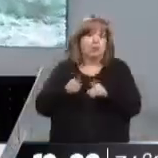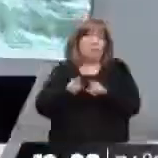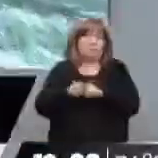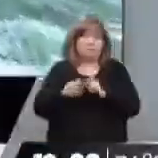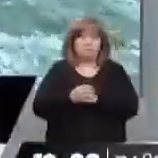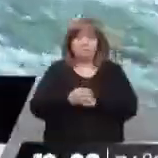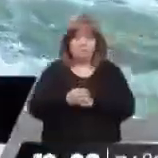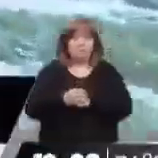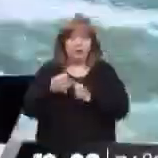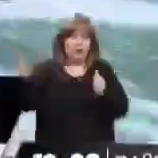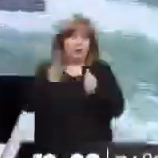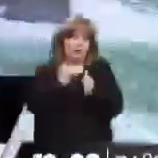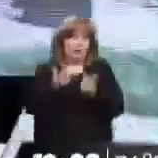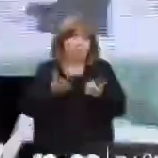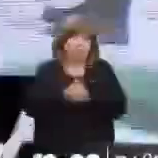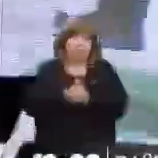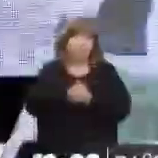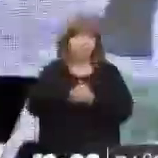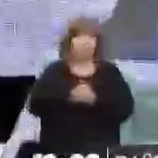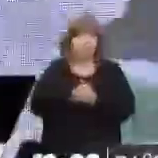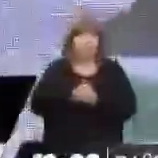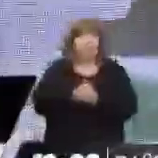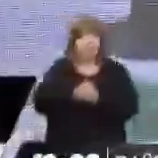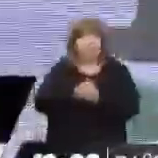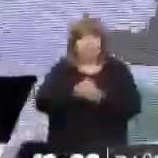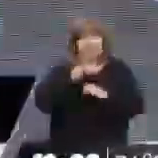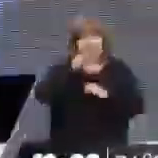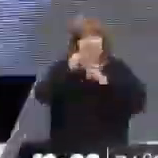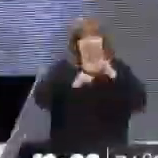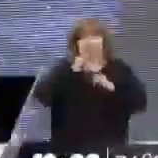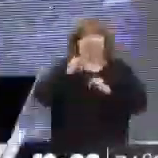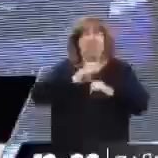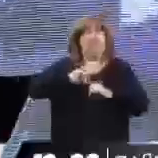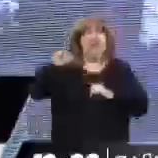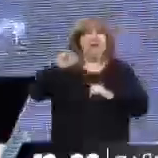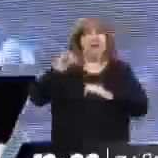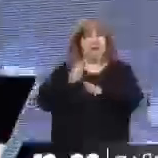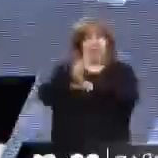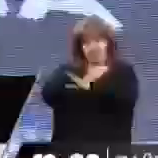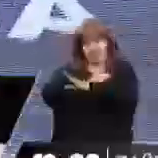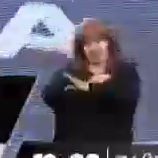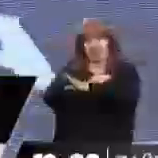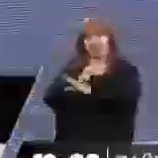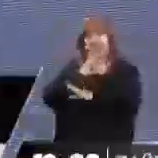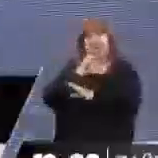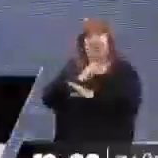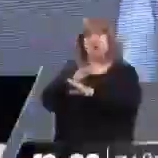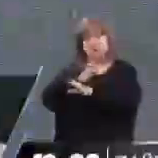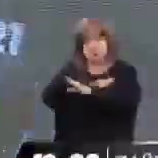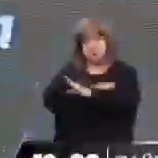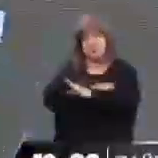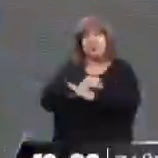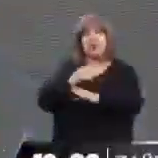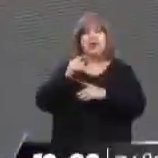Bueno, lo decíamos recién acerca de esta denuncia previa que existía y en el cual esta mujer ya había denunciado a Juan Manuel